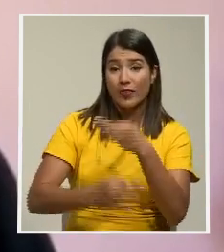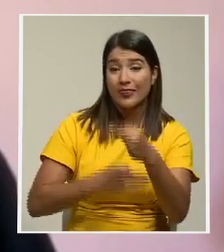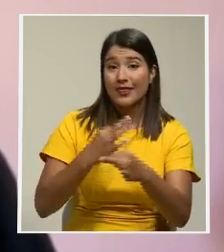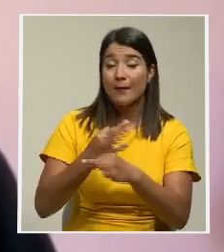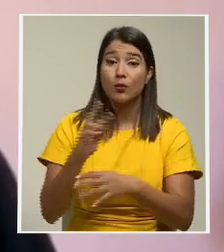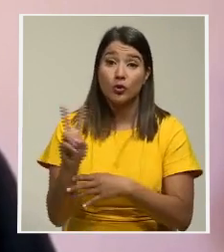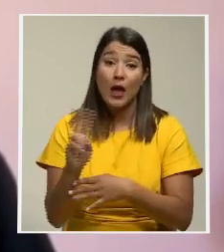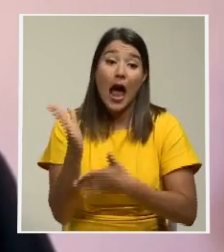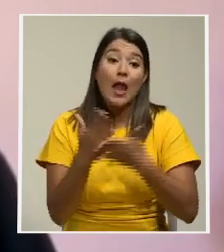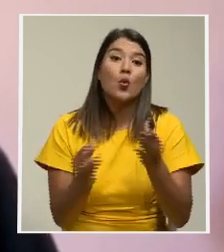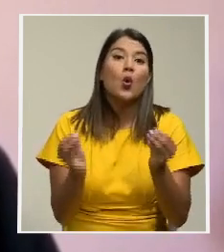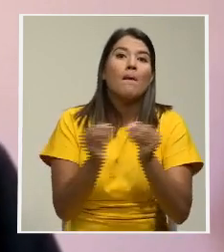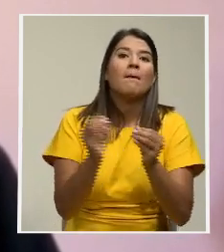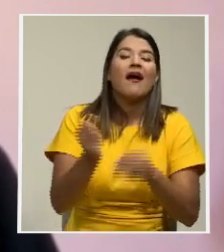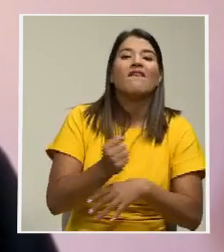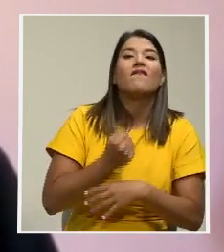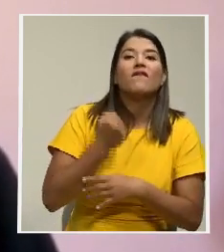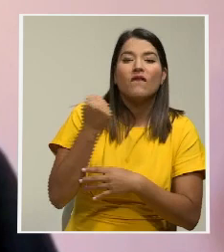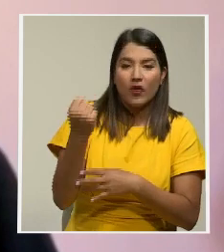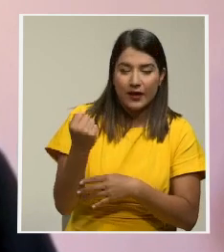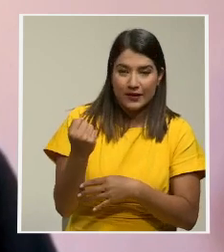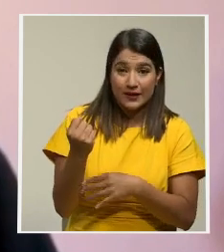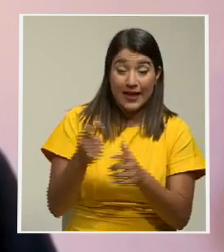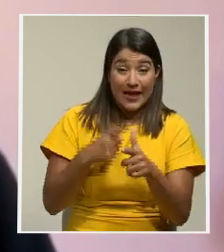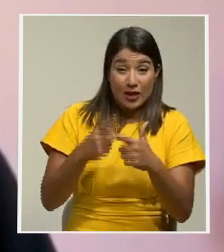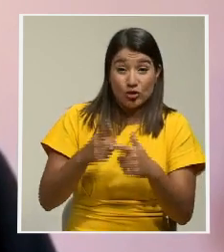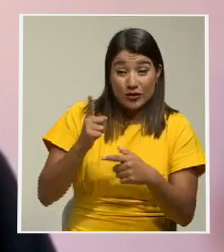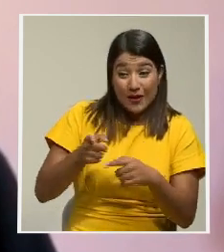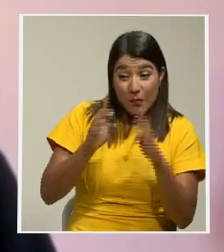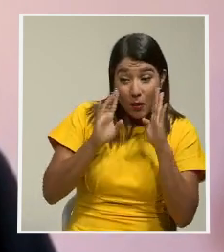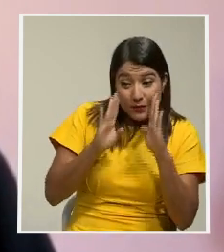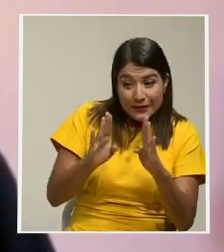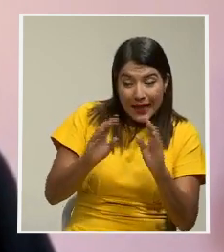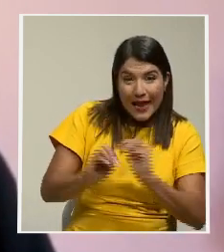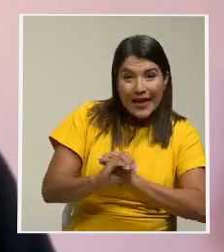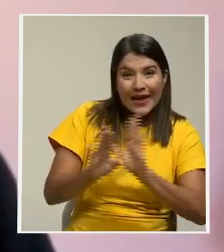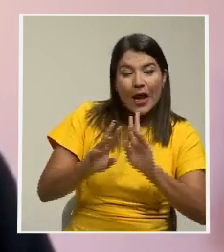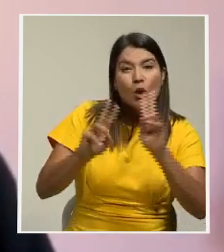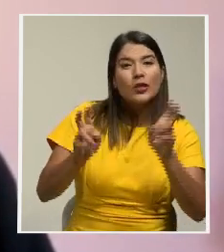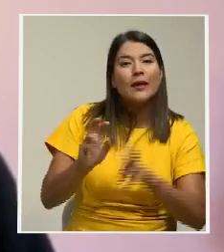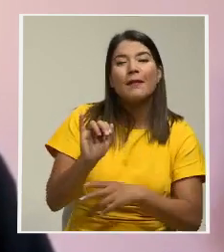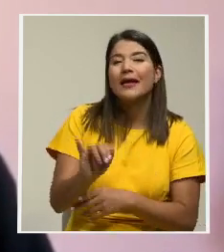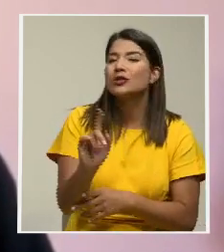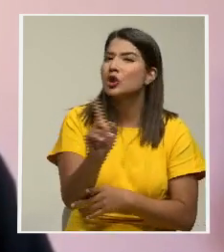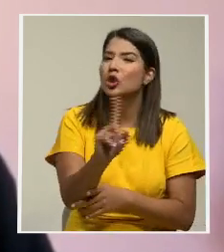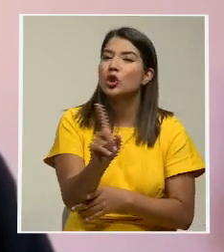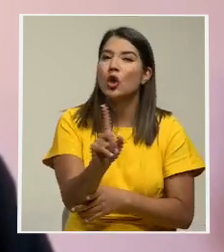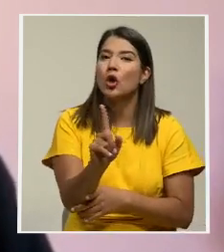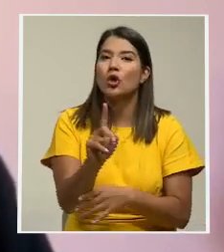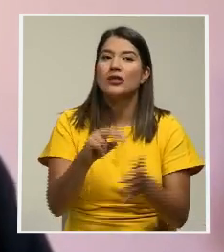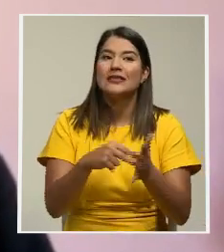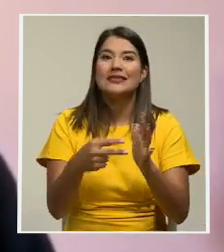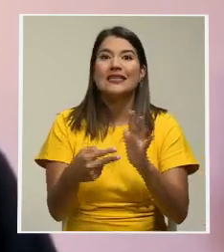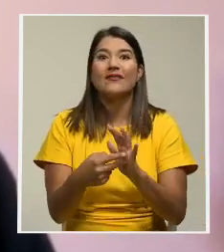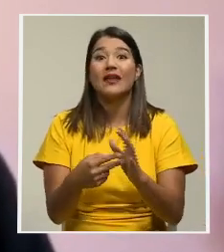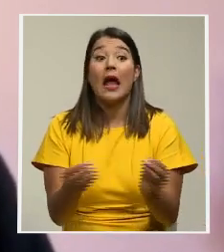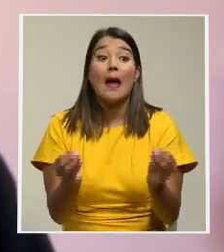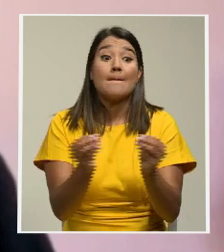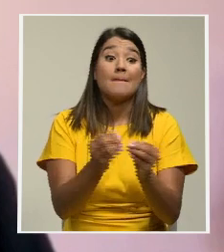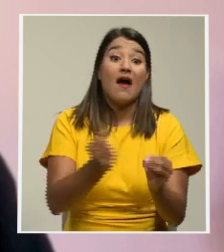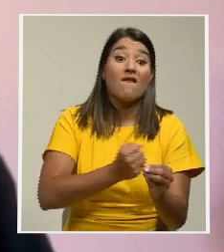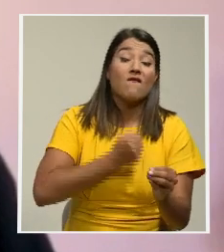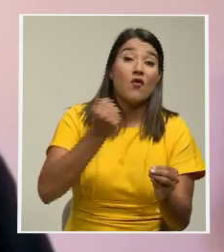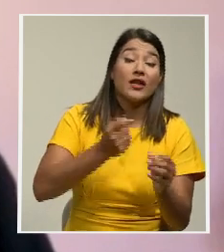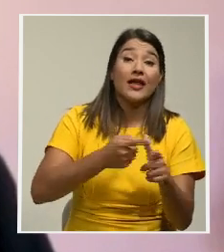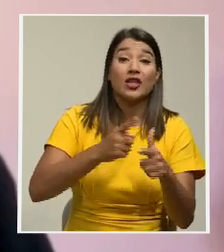más transmisibilidad. Hay que ver muy claro el tema de que esto no vaya a ser que por ser más transmisible hay un